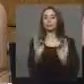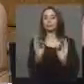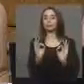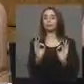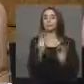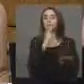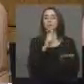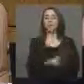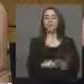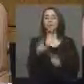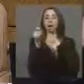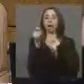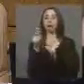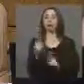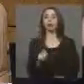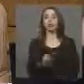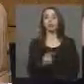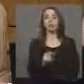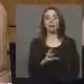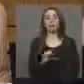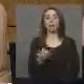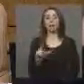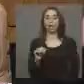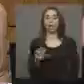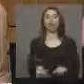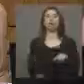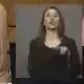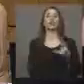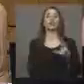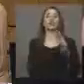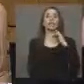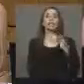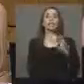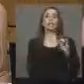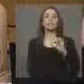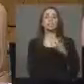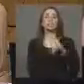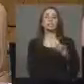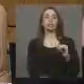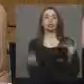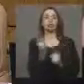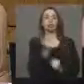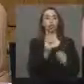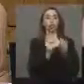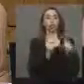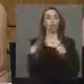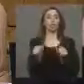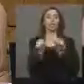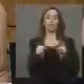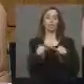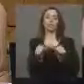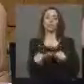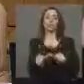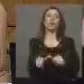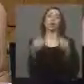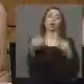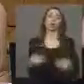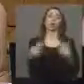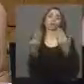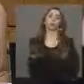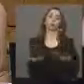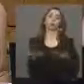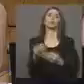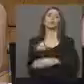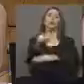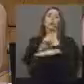un oficio a don Patricio Larcón y a don Enrique Espinosa, que son los dirigentes que han estado insistiendo en que se haga justicia con el sector